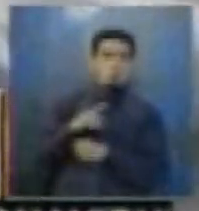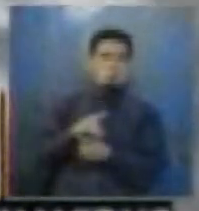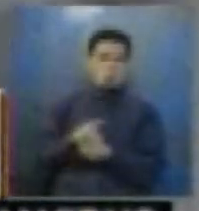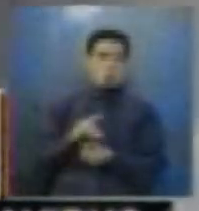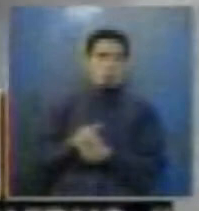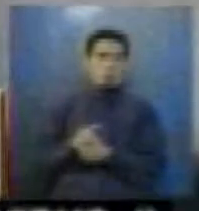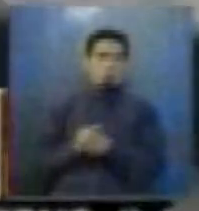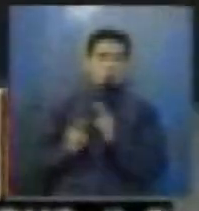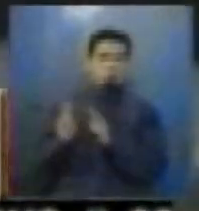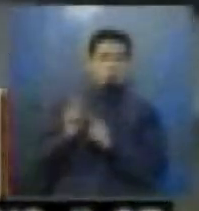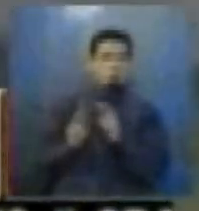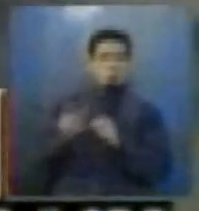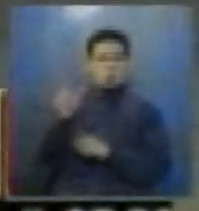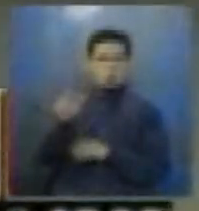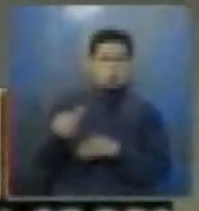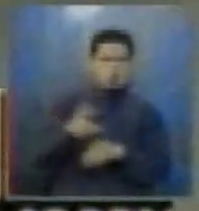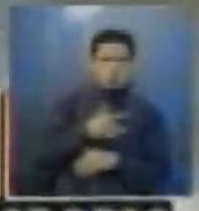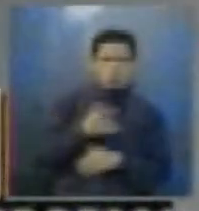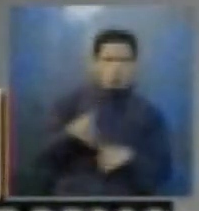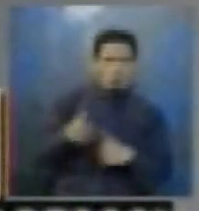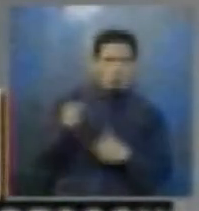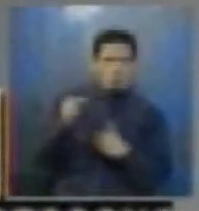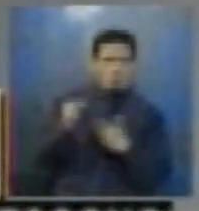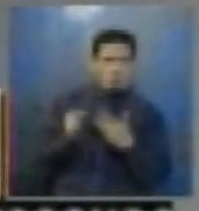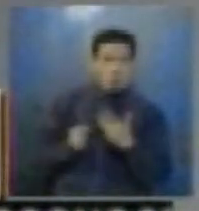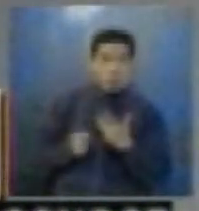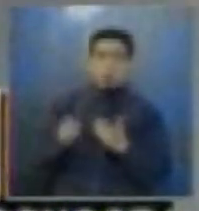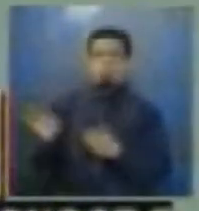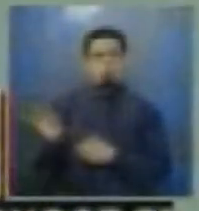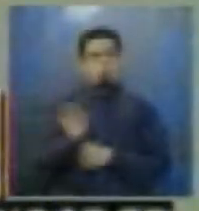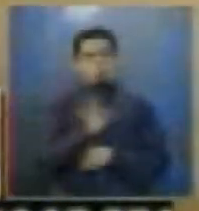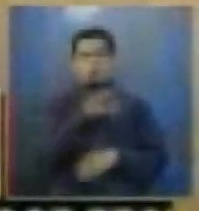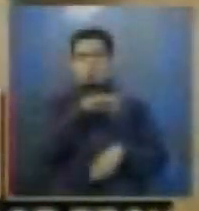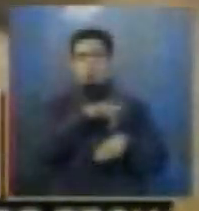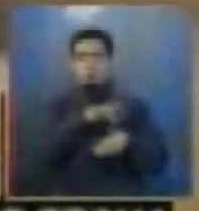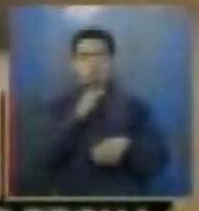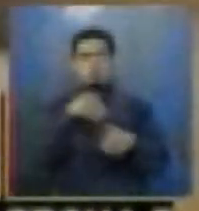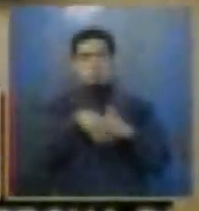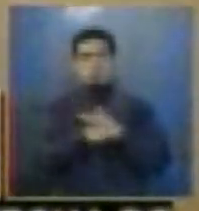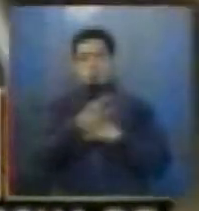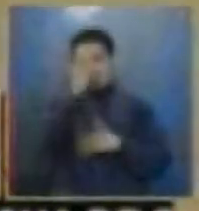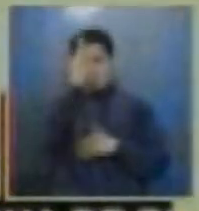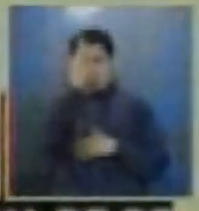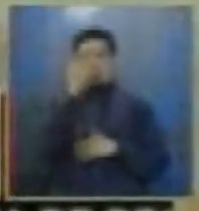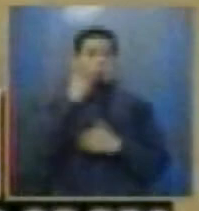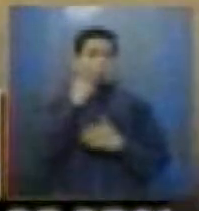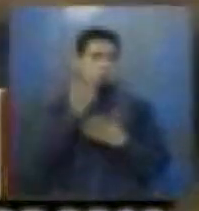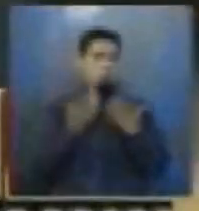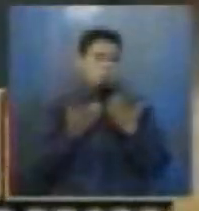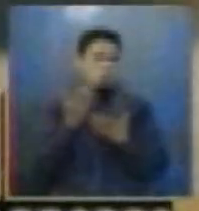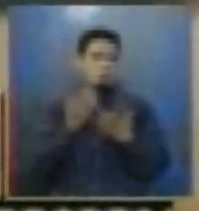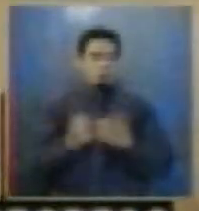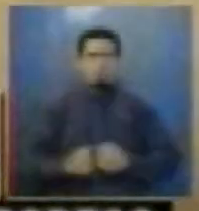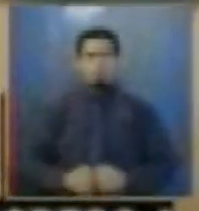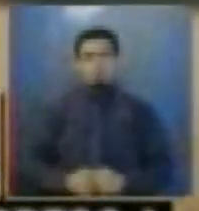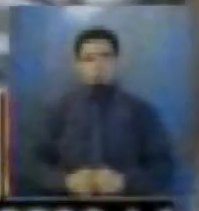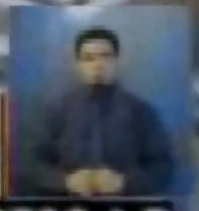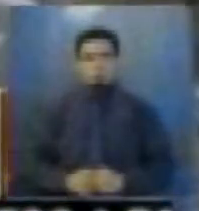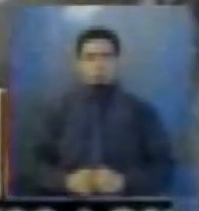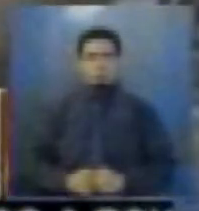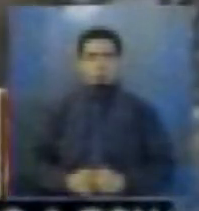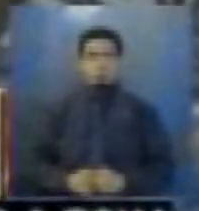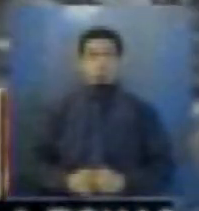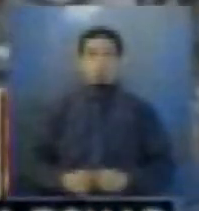la valoración de personas que han referido algún síntoma respiratorio, y en función del caso se ha derivado a los pacientes hacia